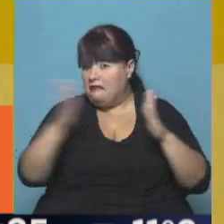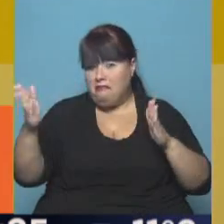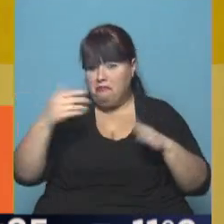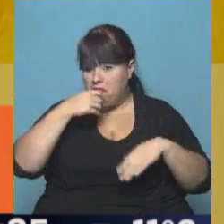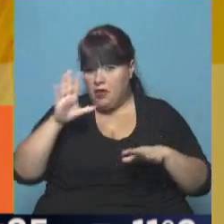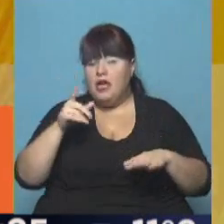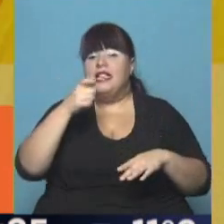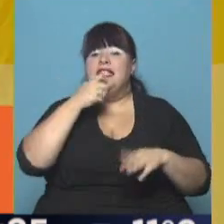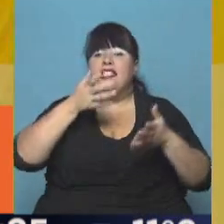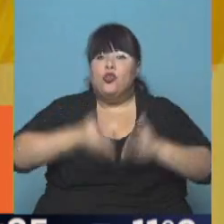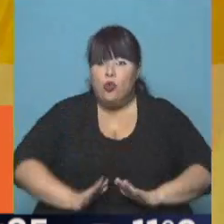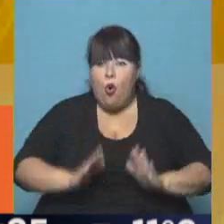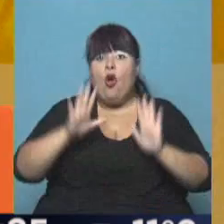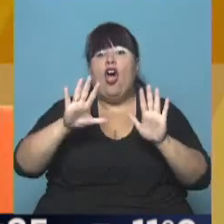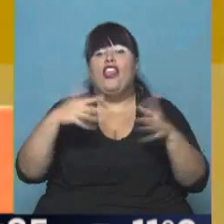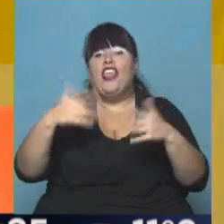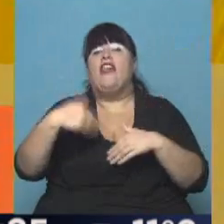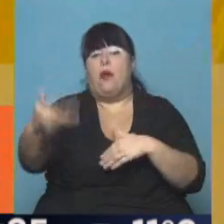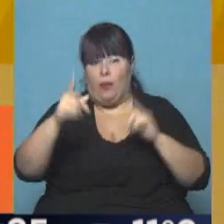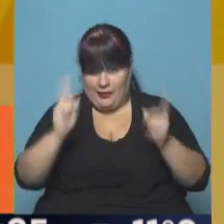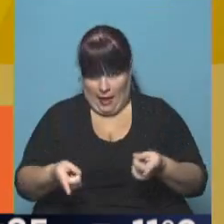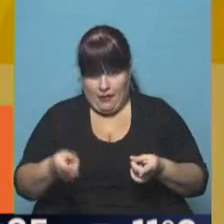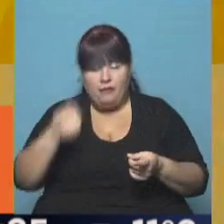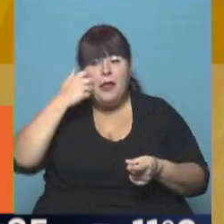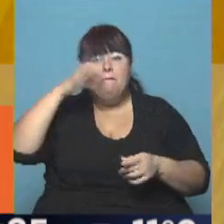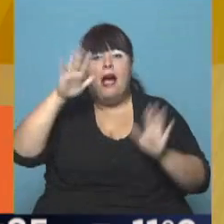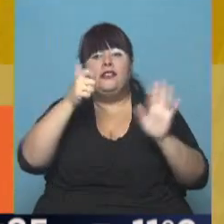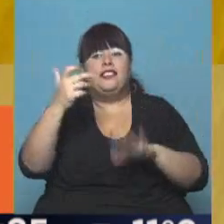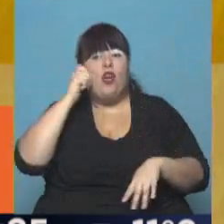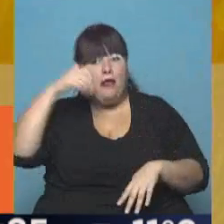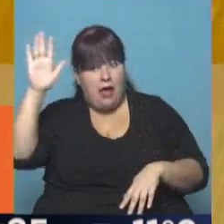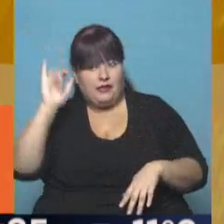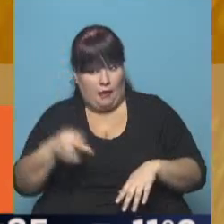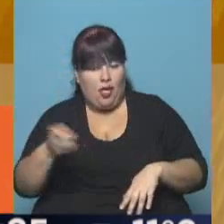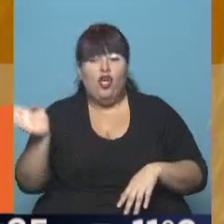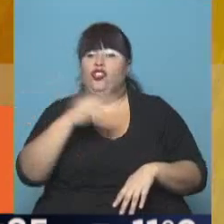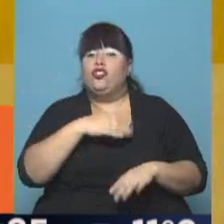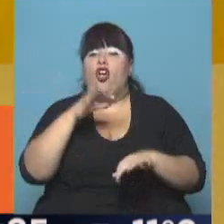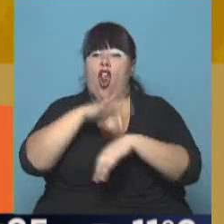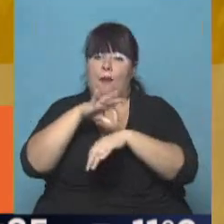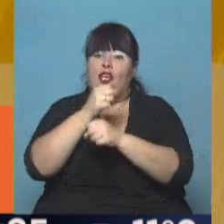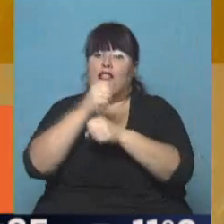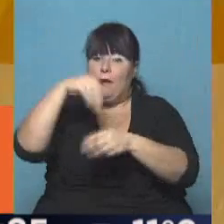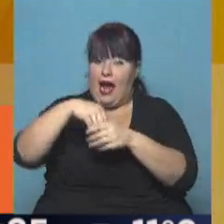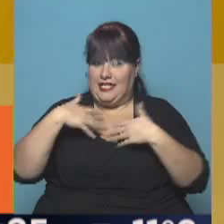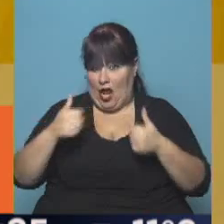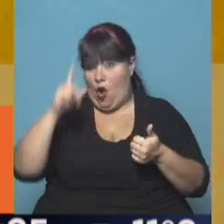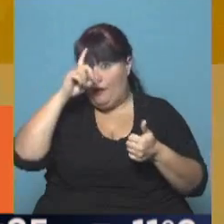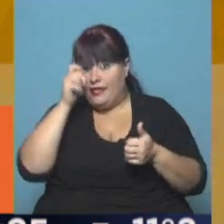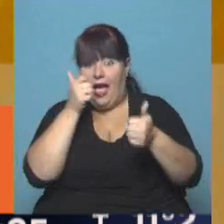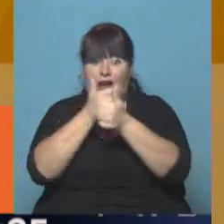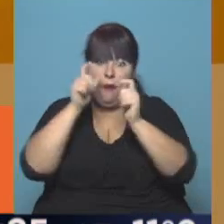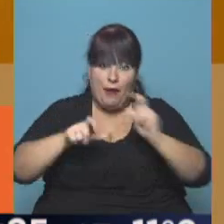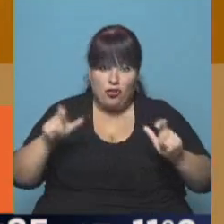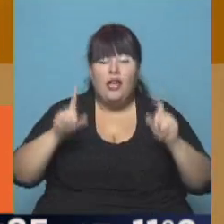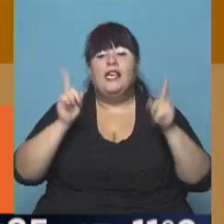si tuvo un parto hasta 10 días los mayores de 65 años todos los profesionales de salud los que trabajan con gente